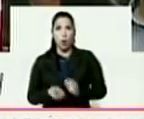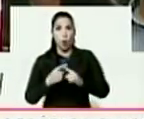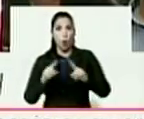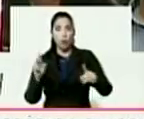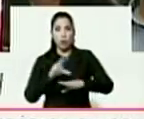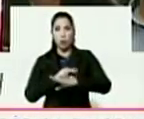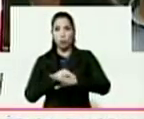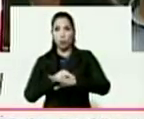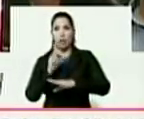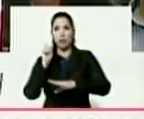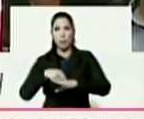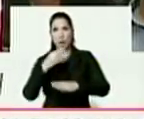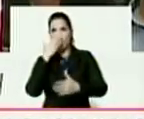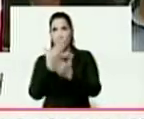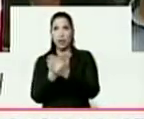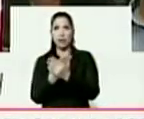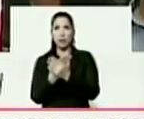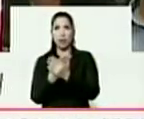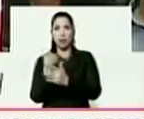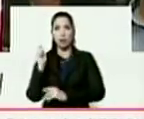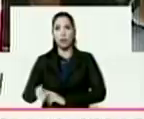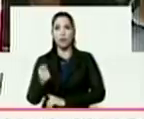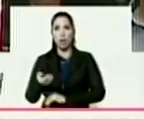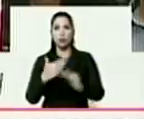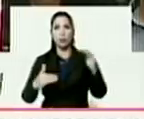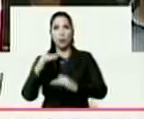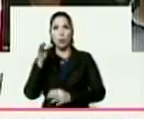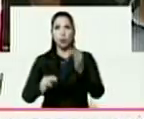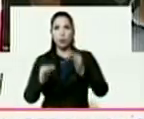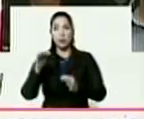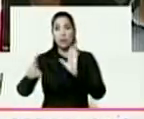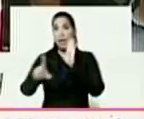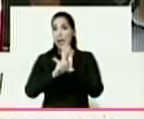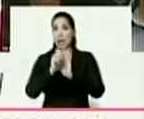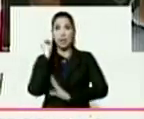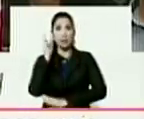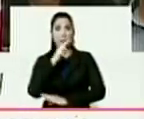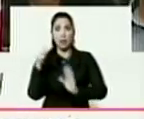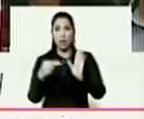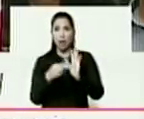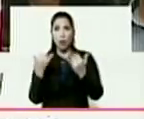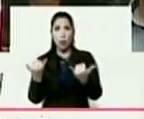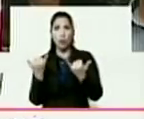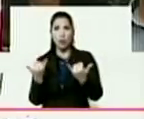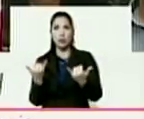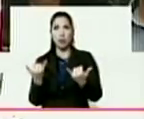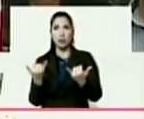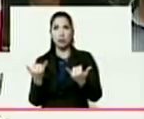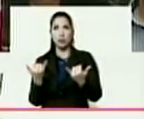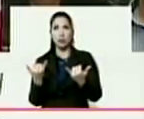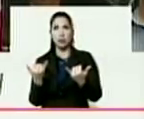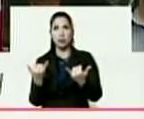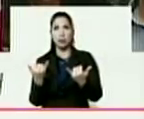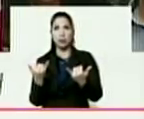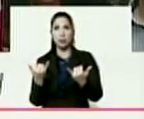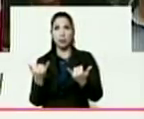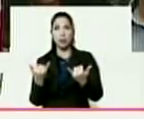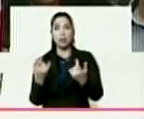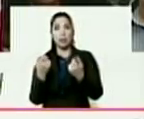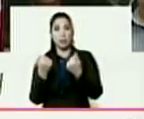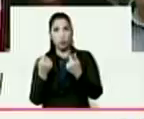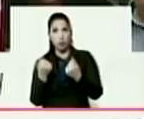al frente de la del tribunal supremo la ley en la asamblea horita aprobamos cuatro tema tributario